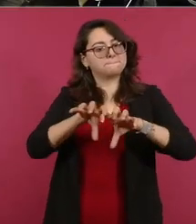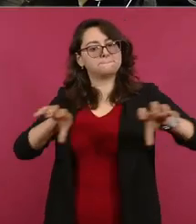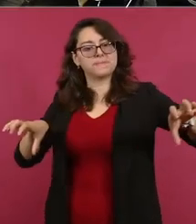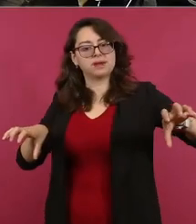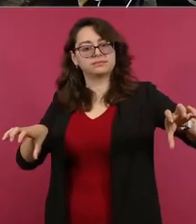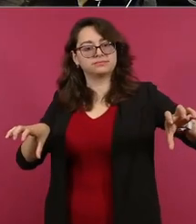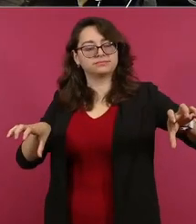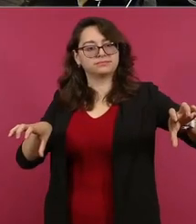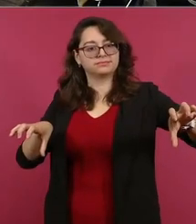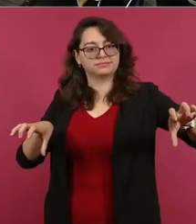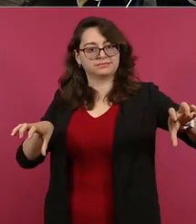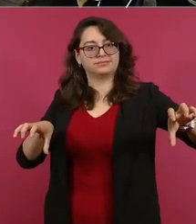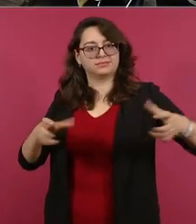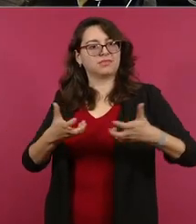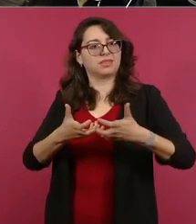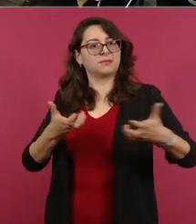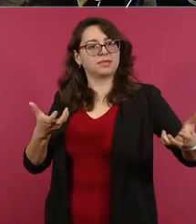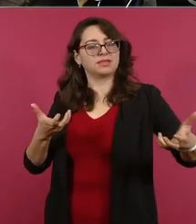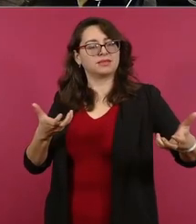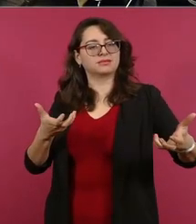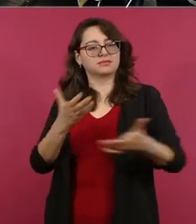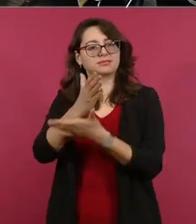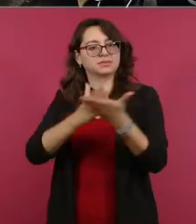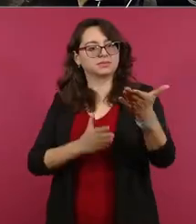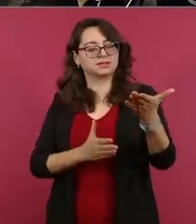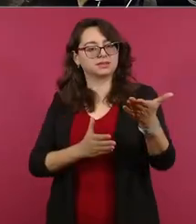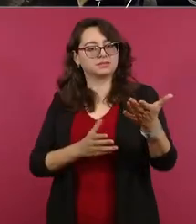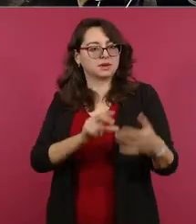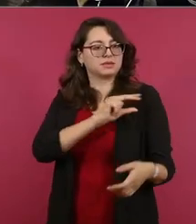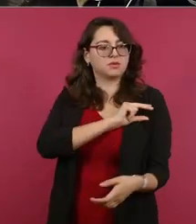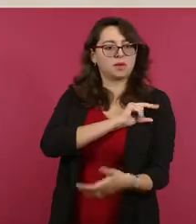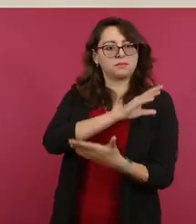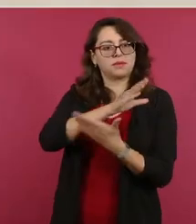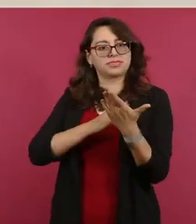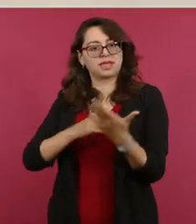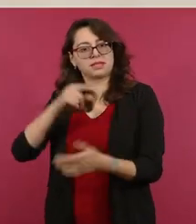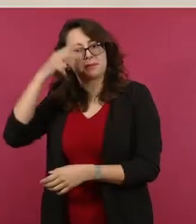¿por qué no queríamos que estuviesen